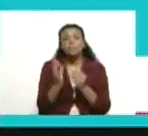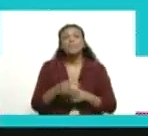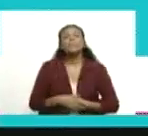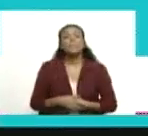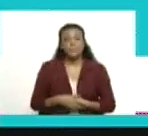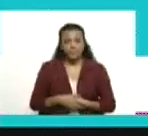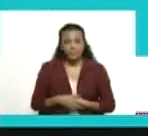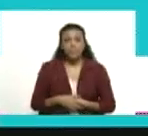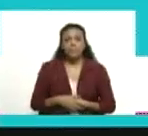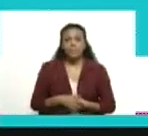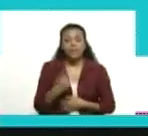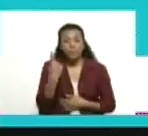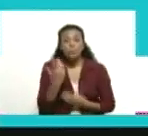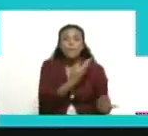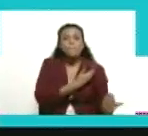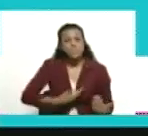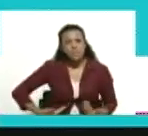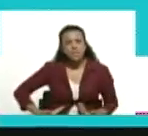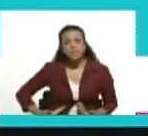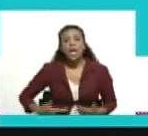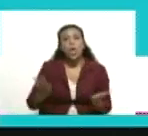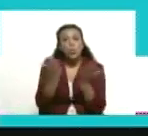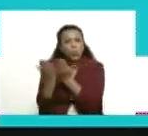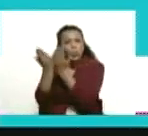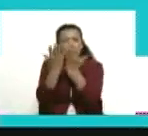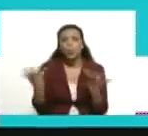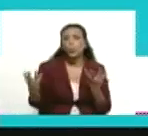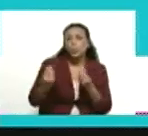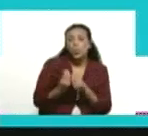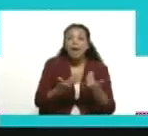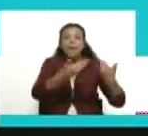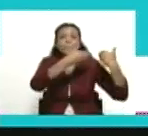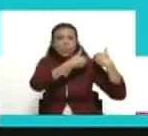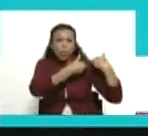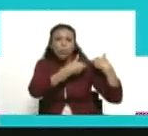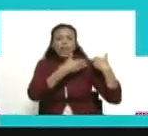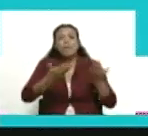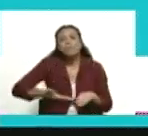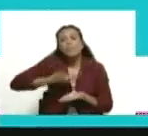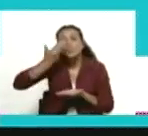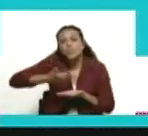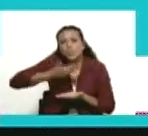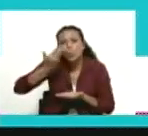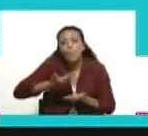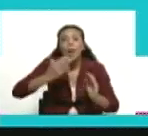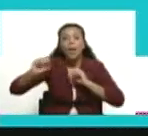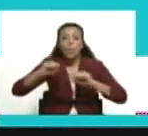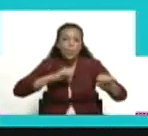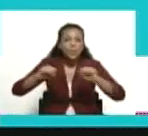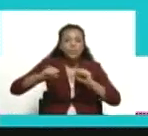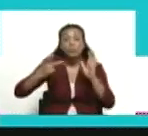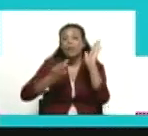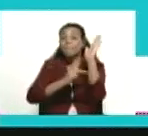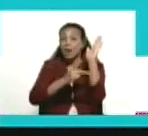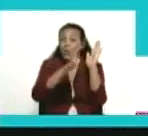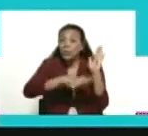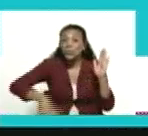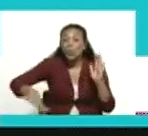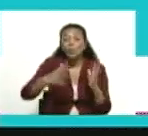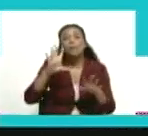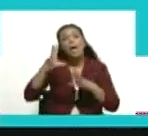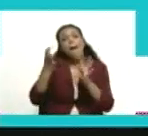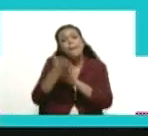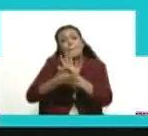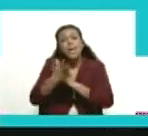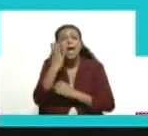patria. Presidente, en nuestro estudio nos acompañan los responsables del sancocho comunitario y las movilizaciones parroquiales, quienes nos hablarán